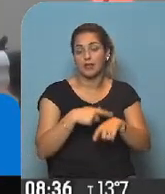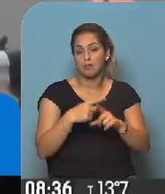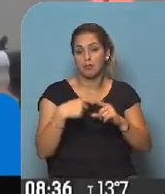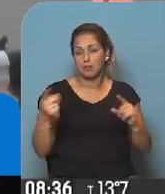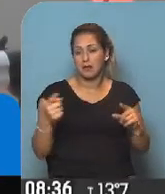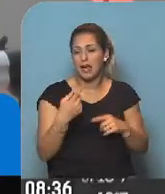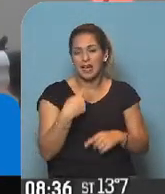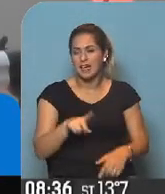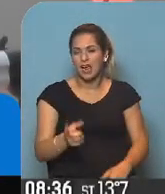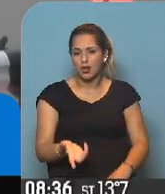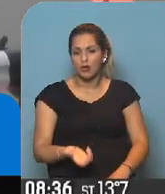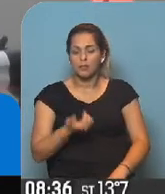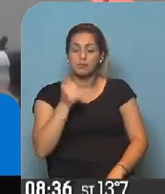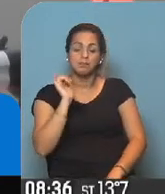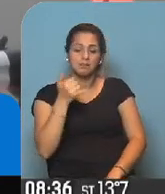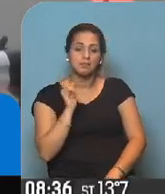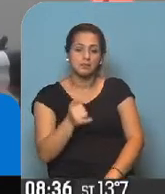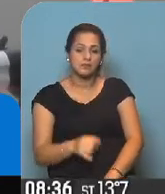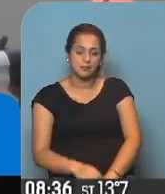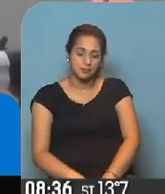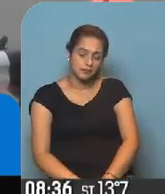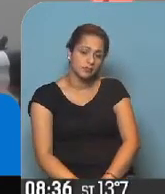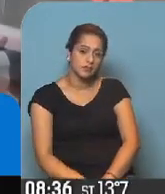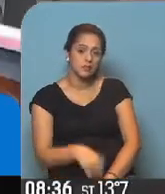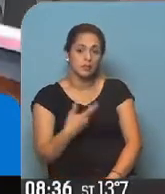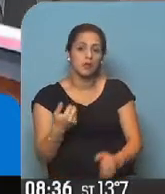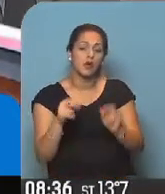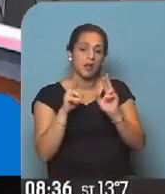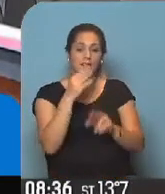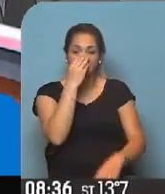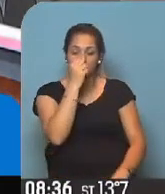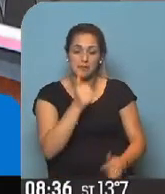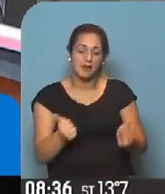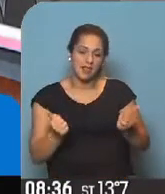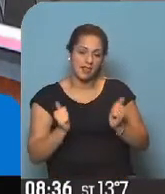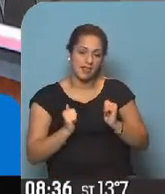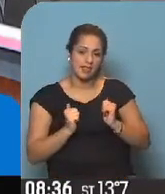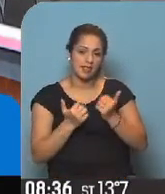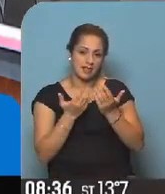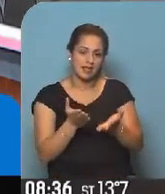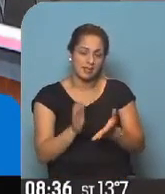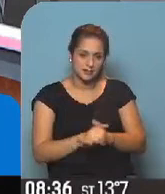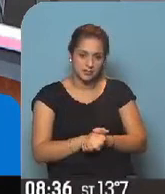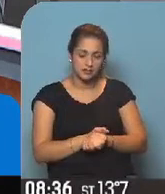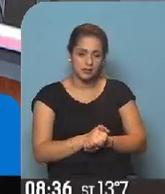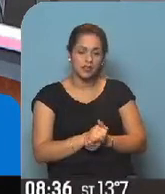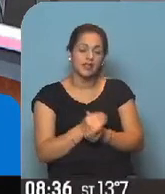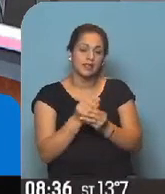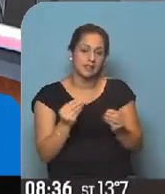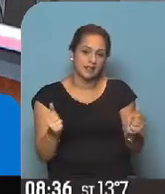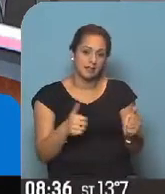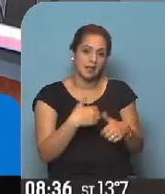no así es román espero que descanse es el fin de semana ya incluso la ciudad va a descansar que terminaron los